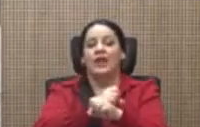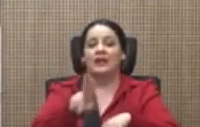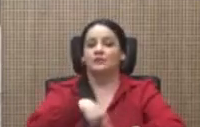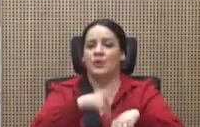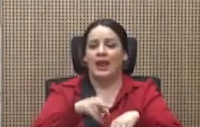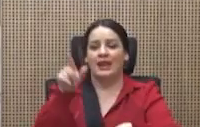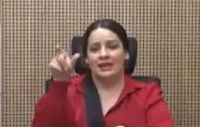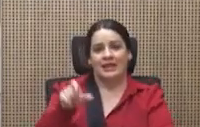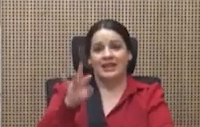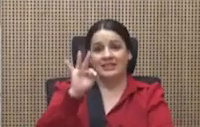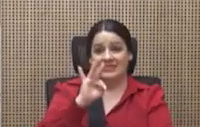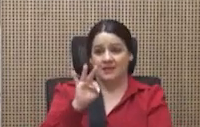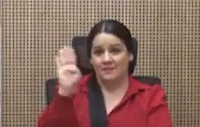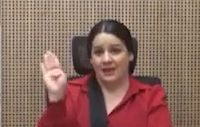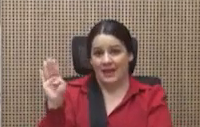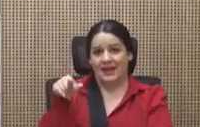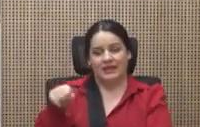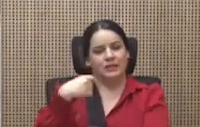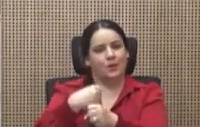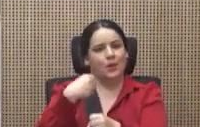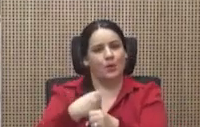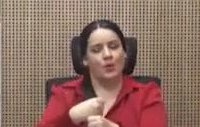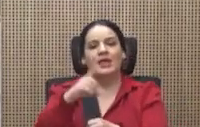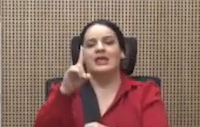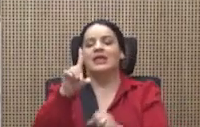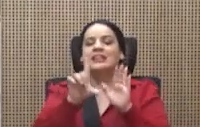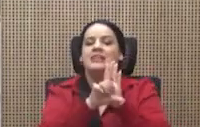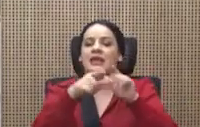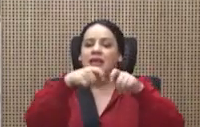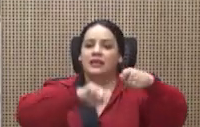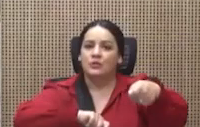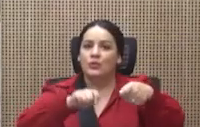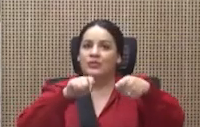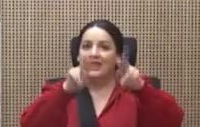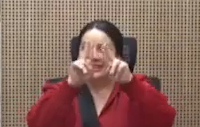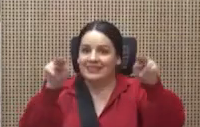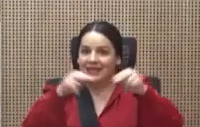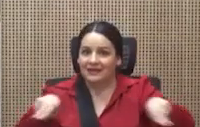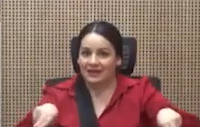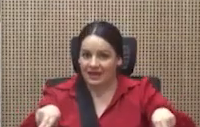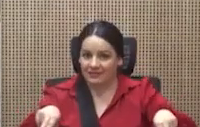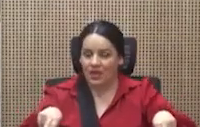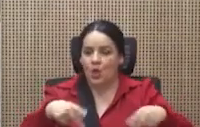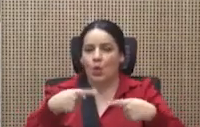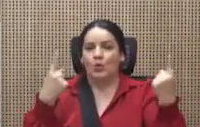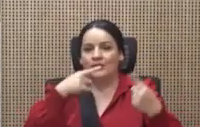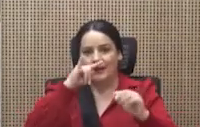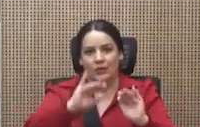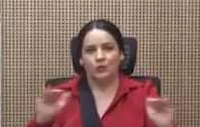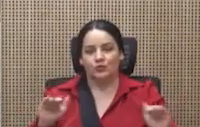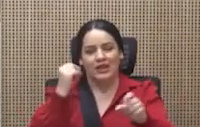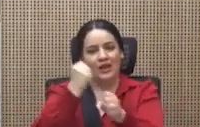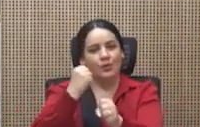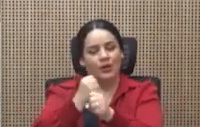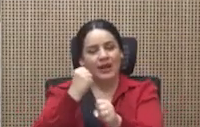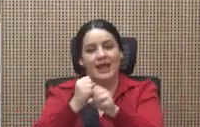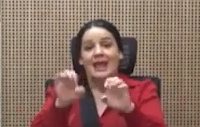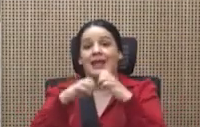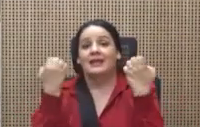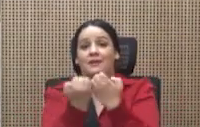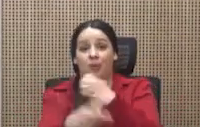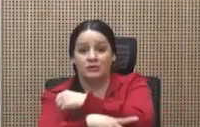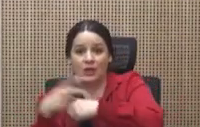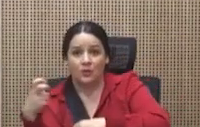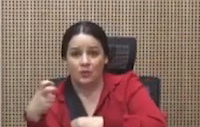ex agente trabajó en el grupo de trabajo sobre delitos de internet contra niños y laboró como agente encubierto para el equipo de asalto de turismo sexual